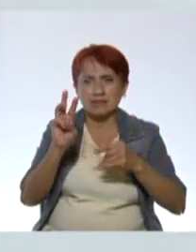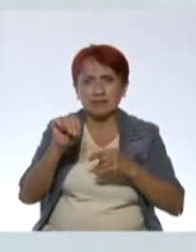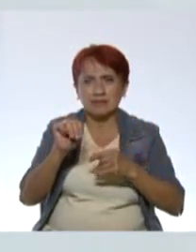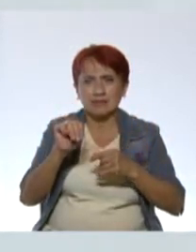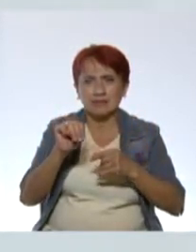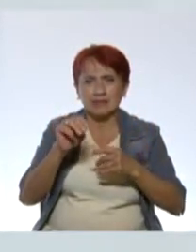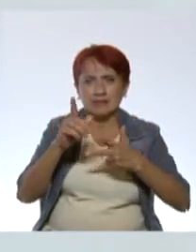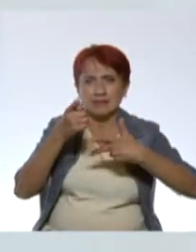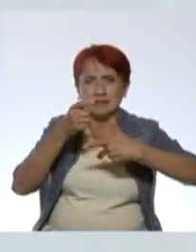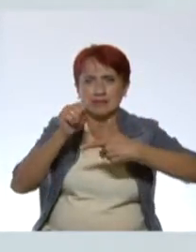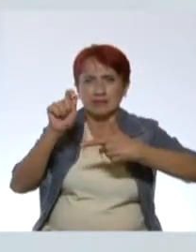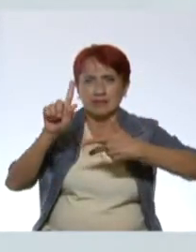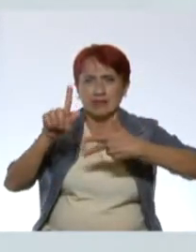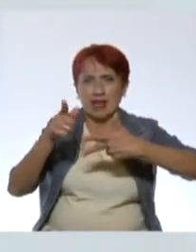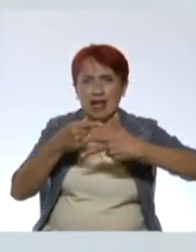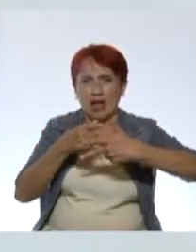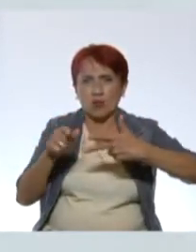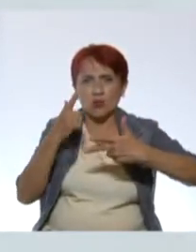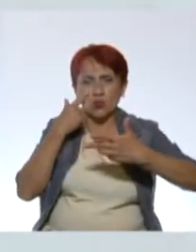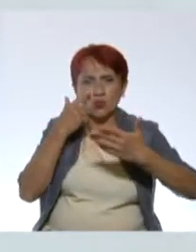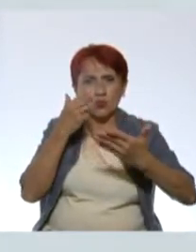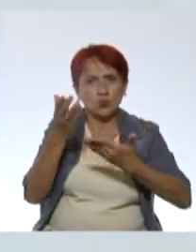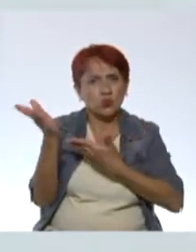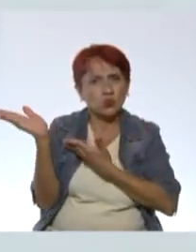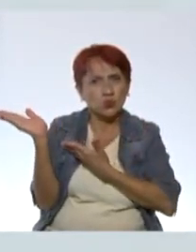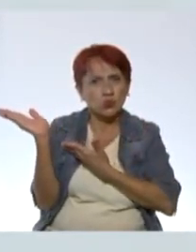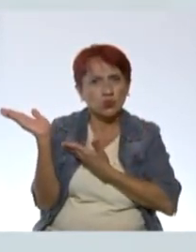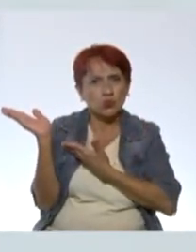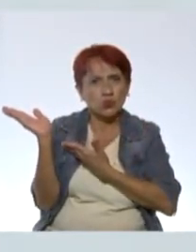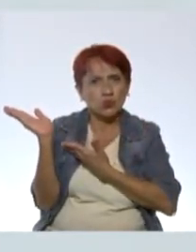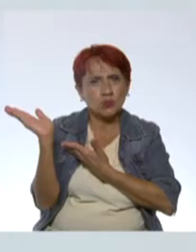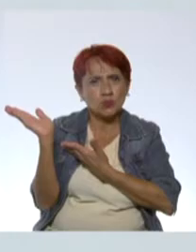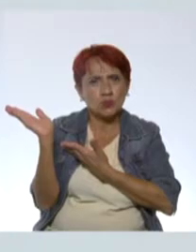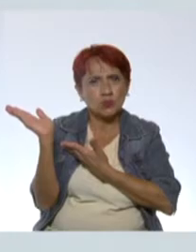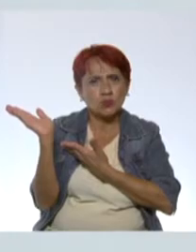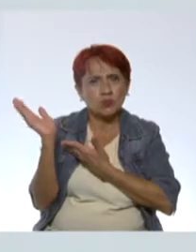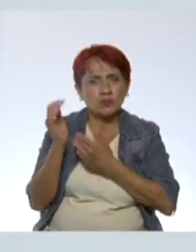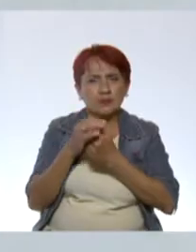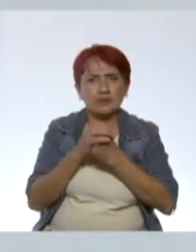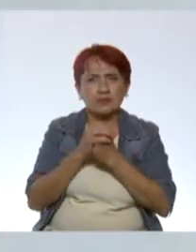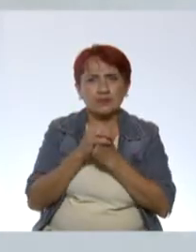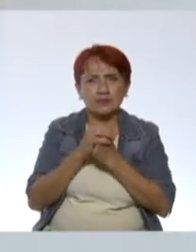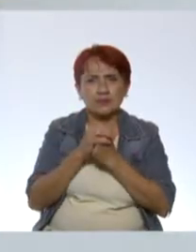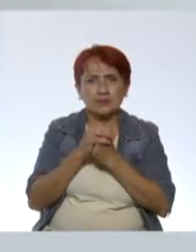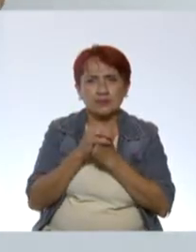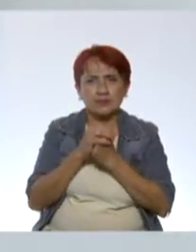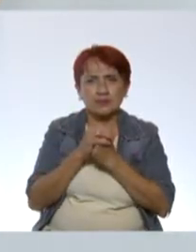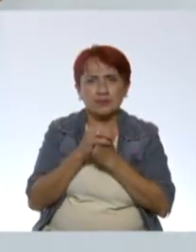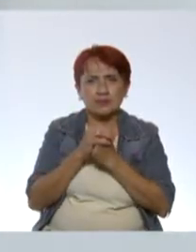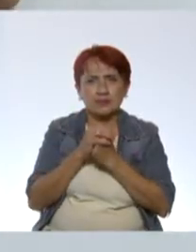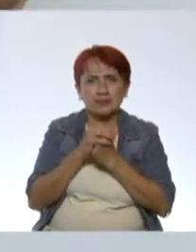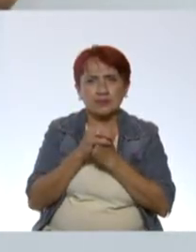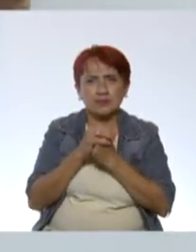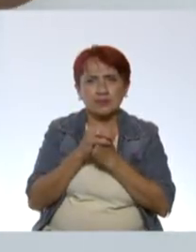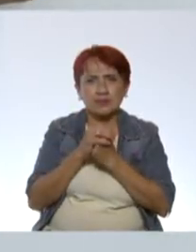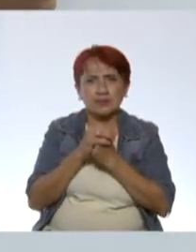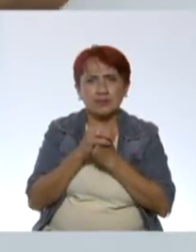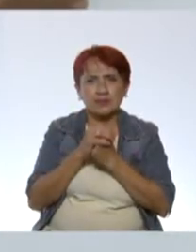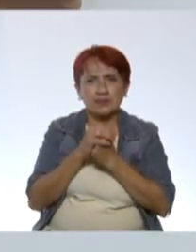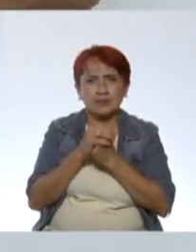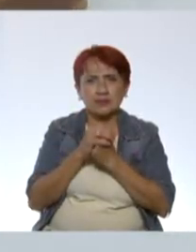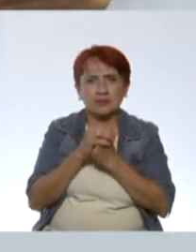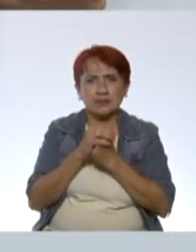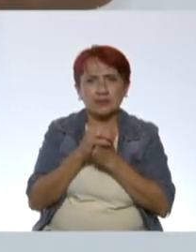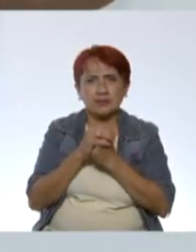ángulo. ¿Quién va a ser ese módulo? En este caso sería 2 y mi ángulo sería